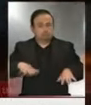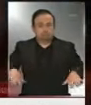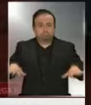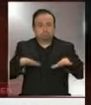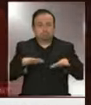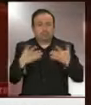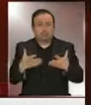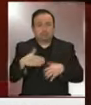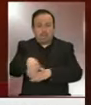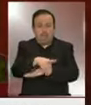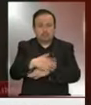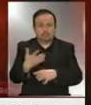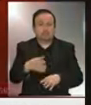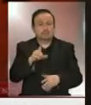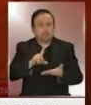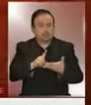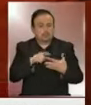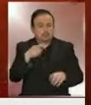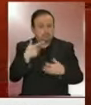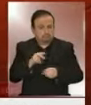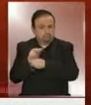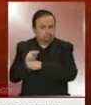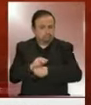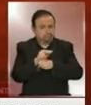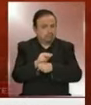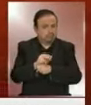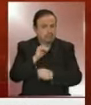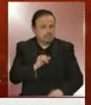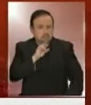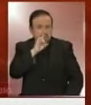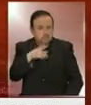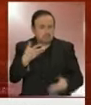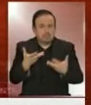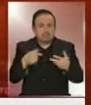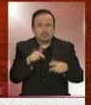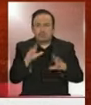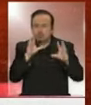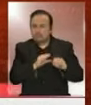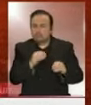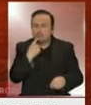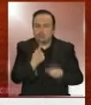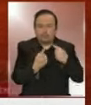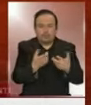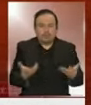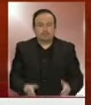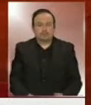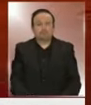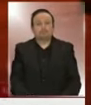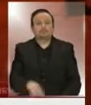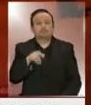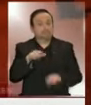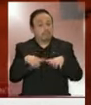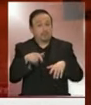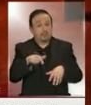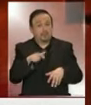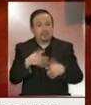de por lo menos estas calles. ¿Es un sector que ustedes patrullan habitualmente y están siendo patrullados durante esta noche a propósito de lo mismo? Bueno, a raíz de lo mismo